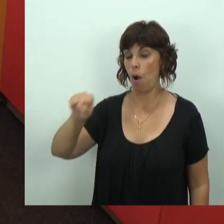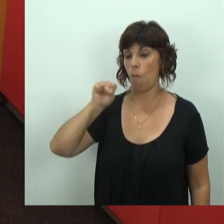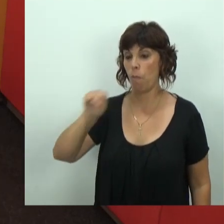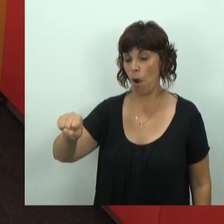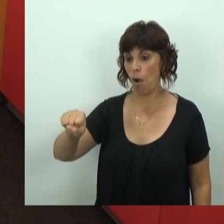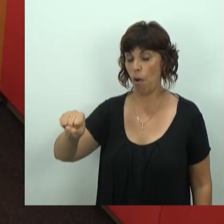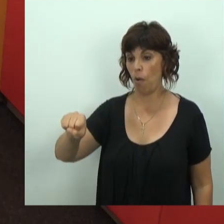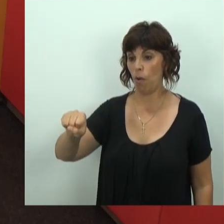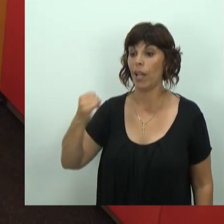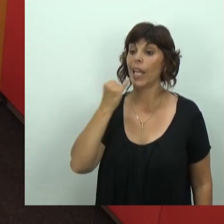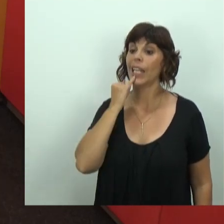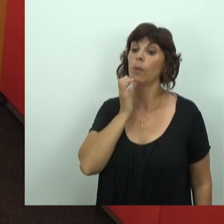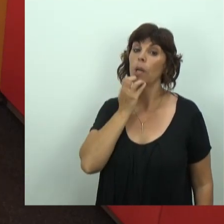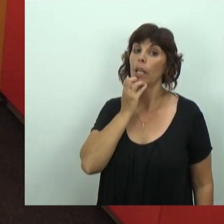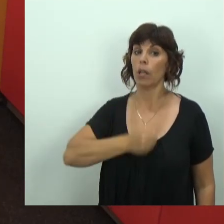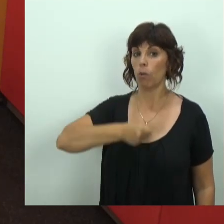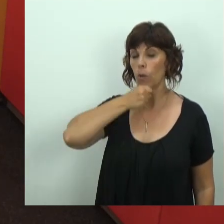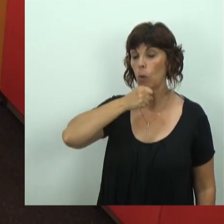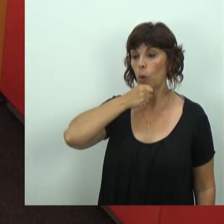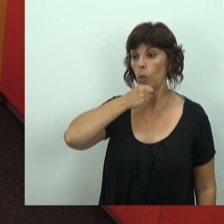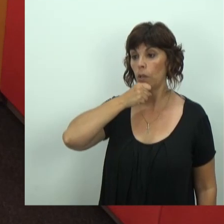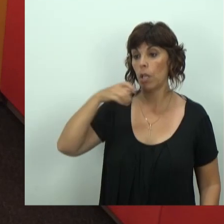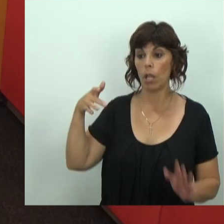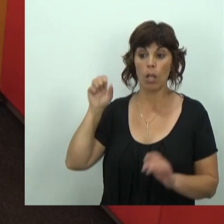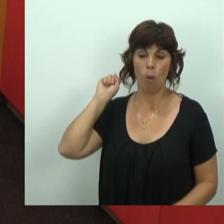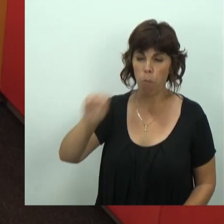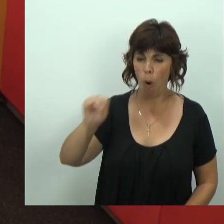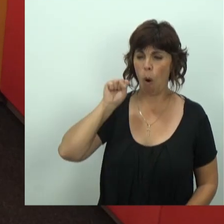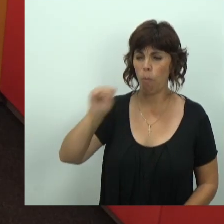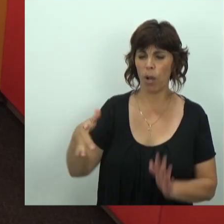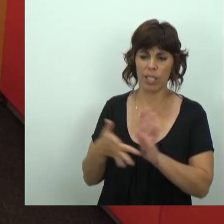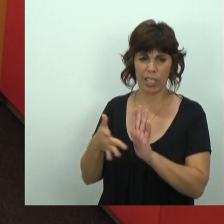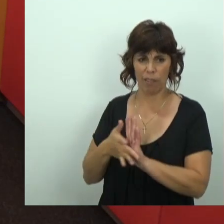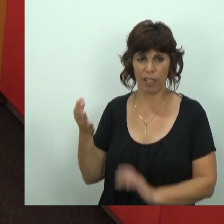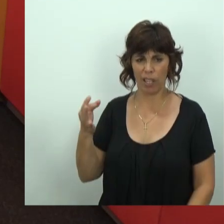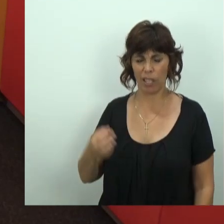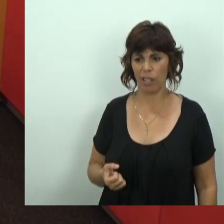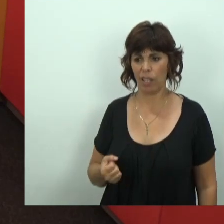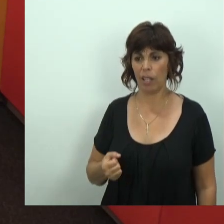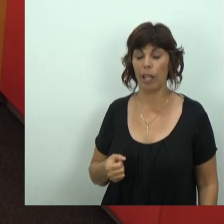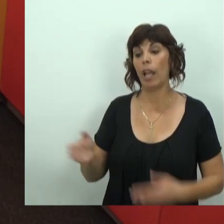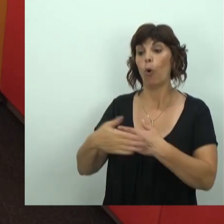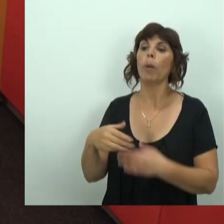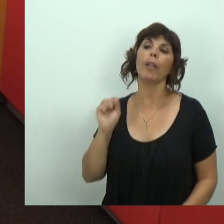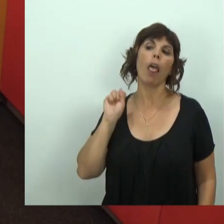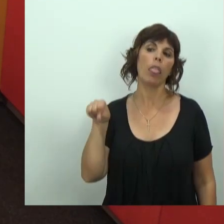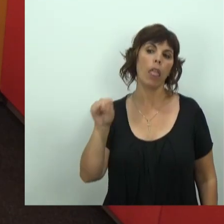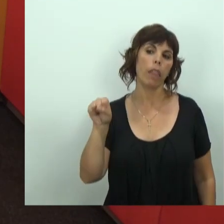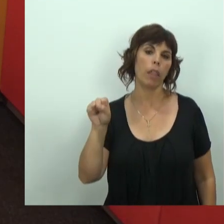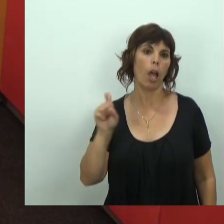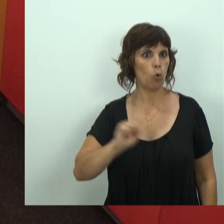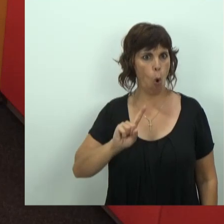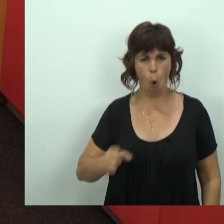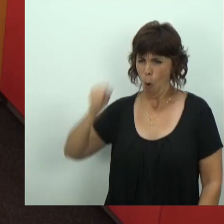croyo, ¿en qué digo? Croyo, significa dar porrazos hasta que la puerta sea